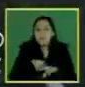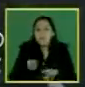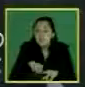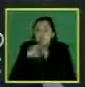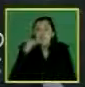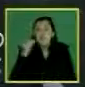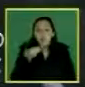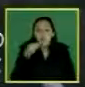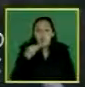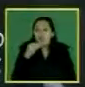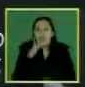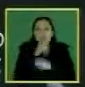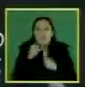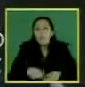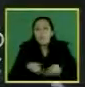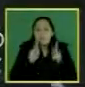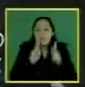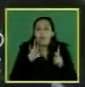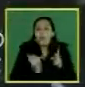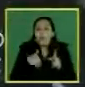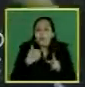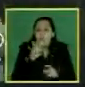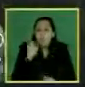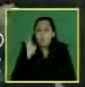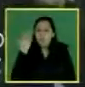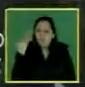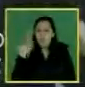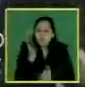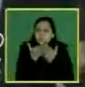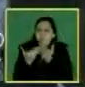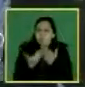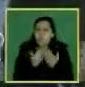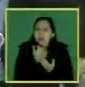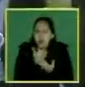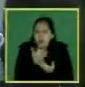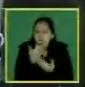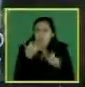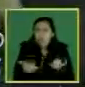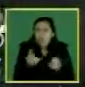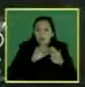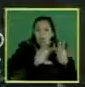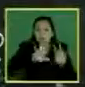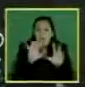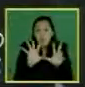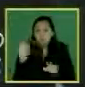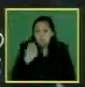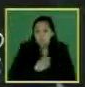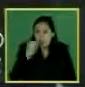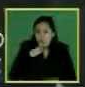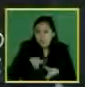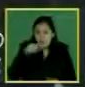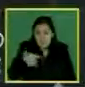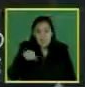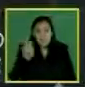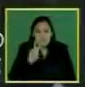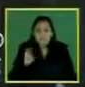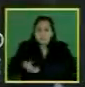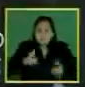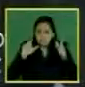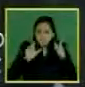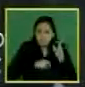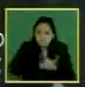los jóvenes que no tuvieron oportunidades en la Cuarta República. Porque ahora el 98% de los niños en Venezuela tiene acceso a la